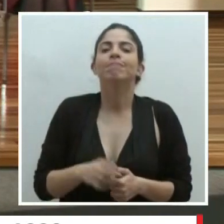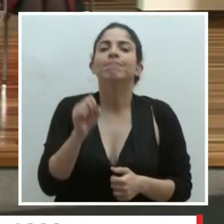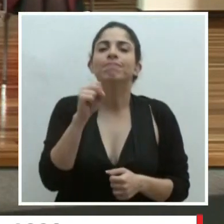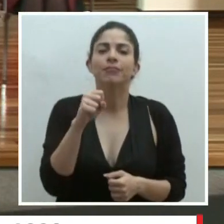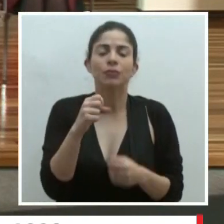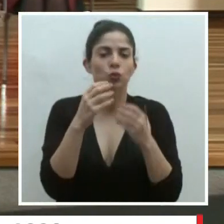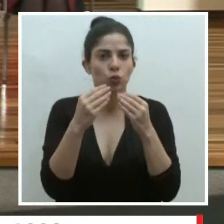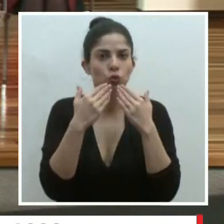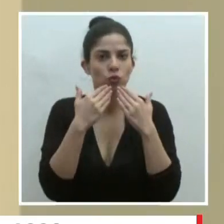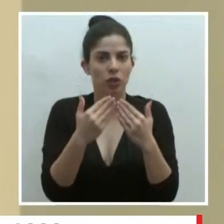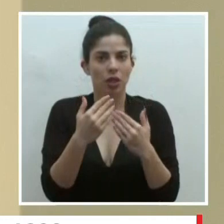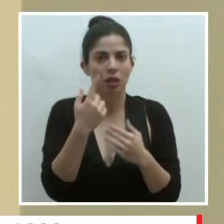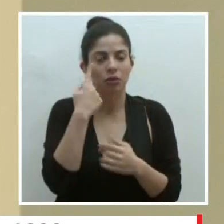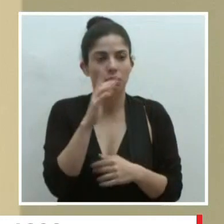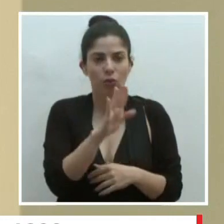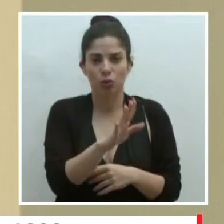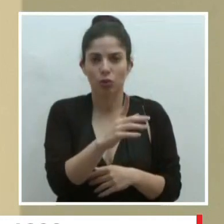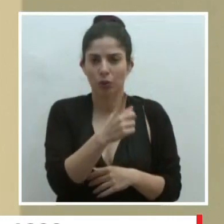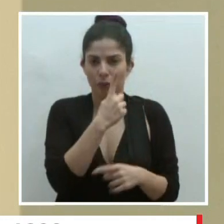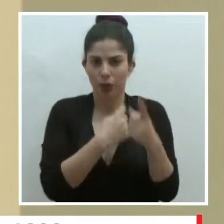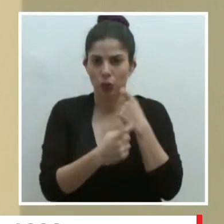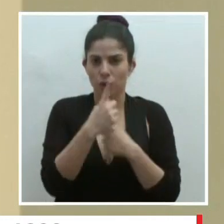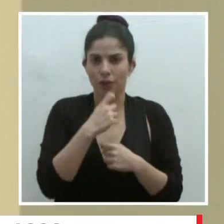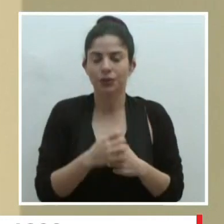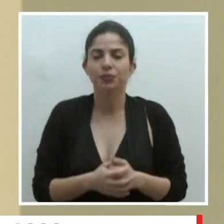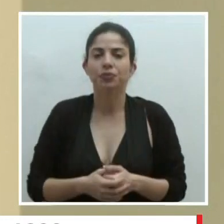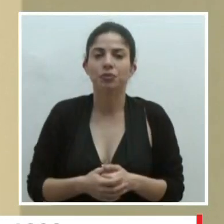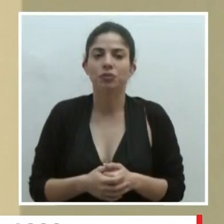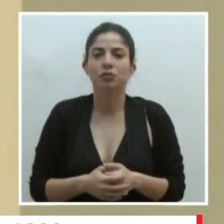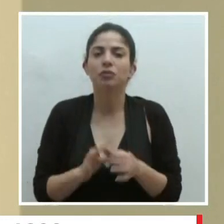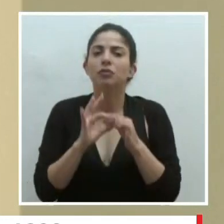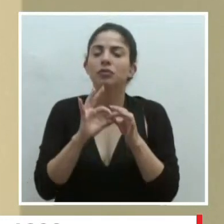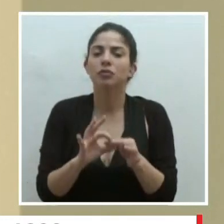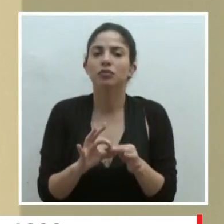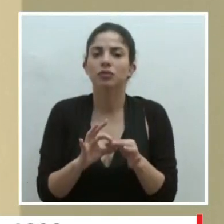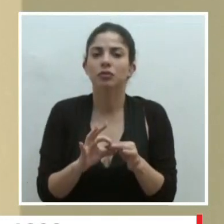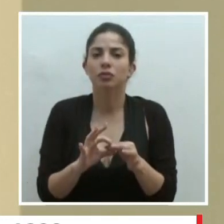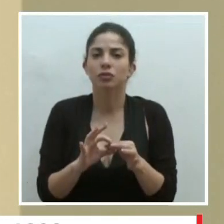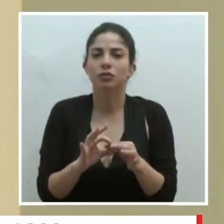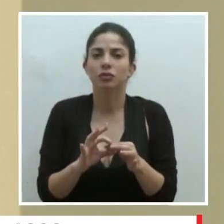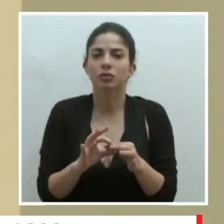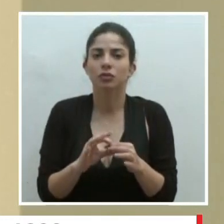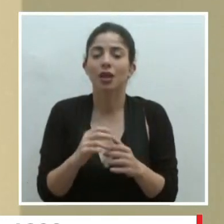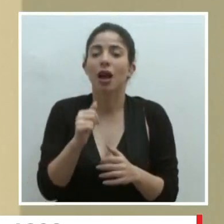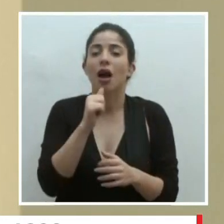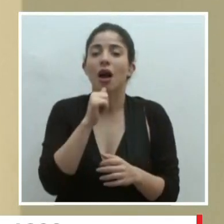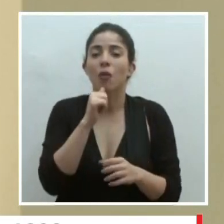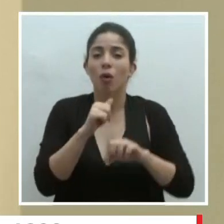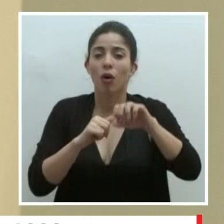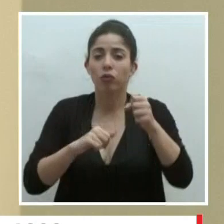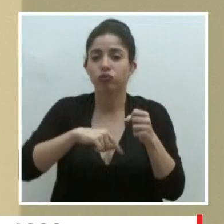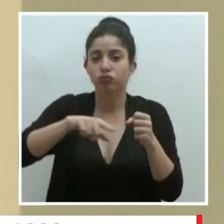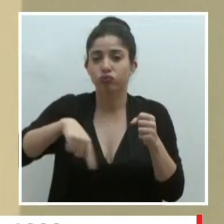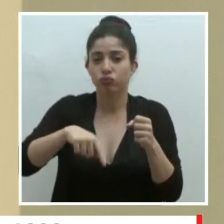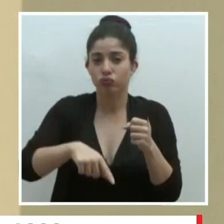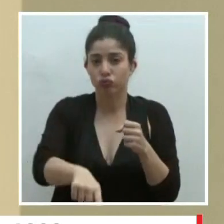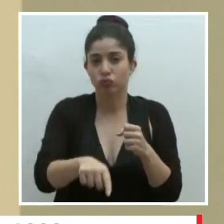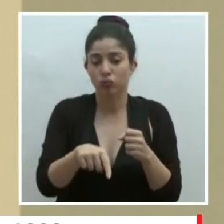Sí, muchas gracias por sus preguntas. Con respecto a las aguas residuales, es